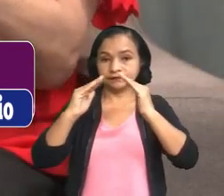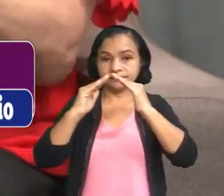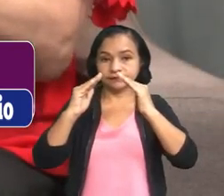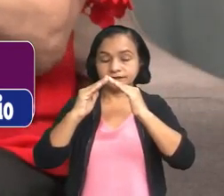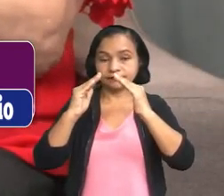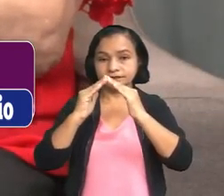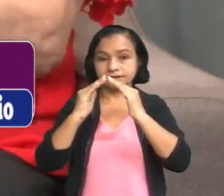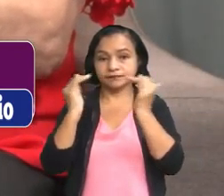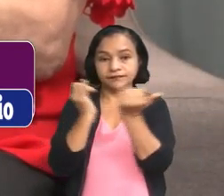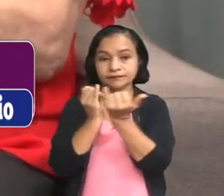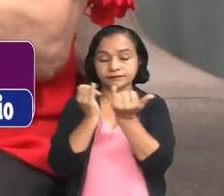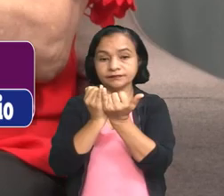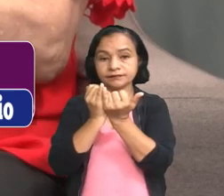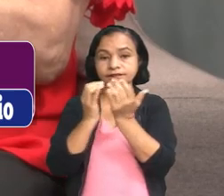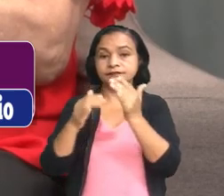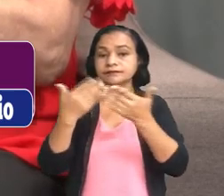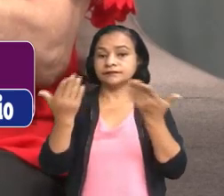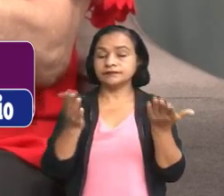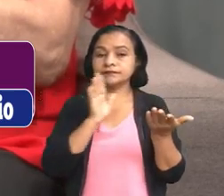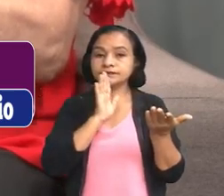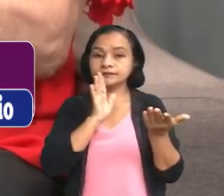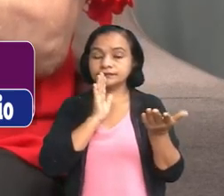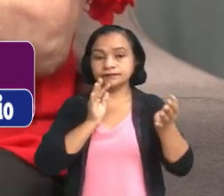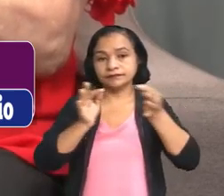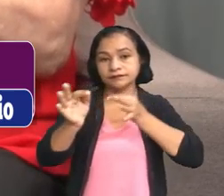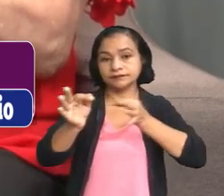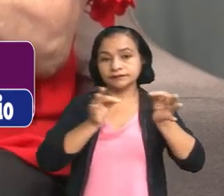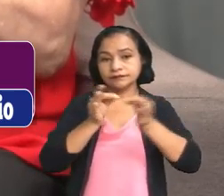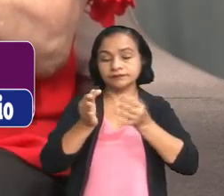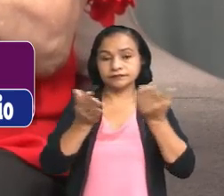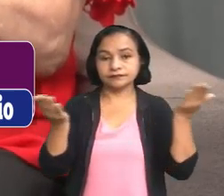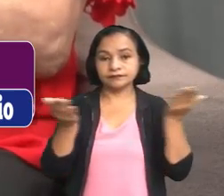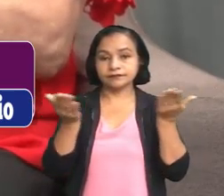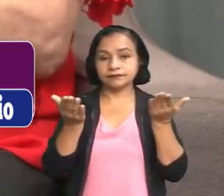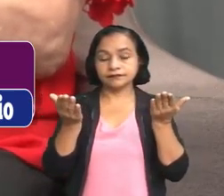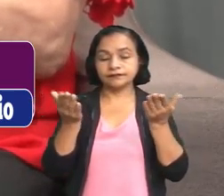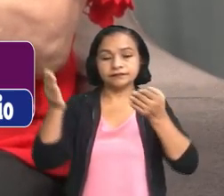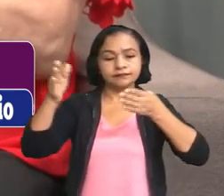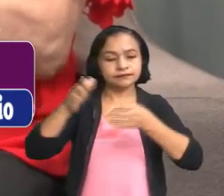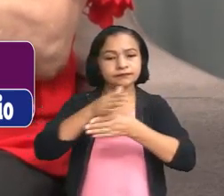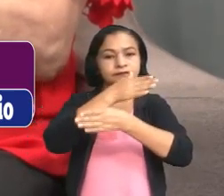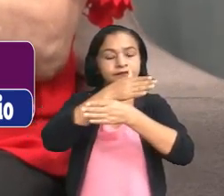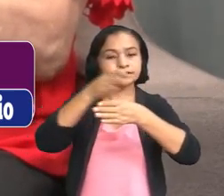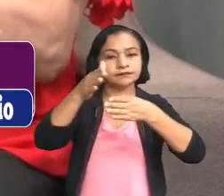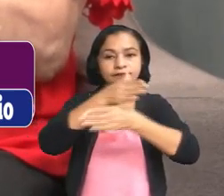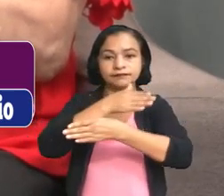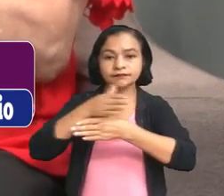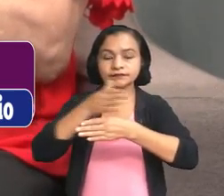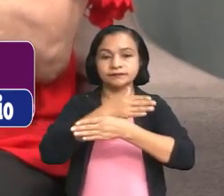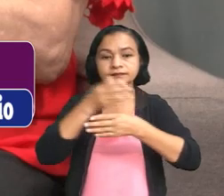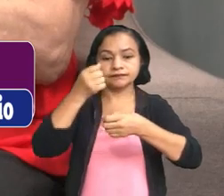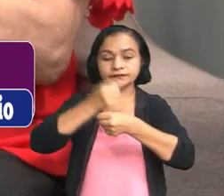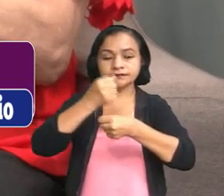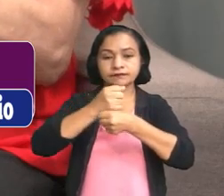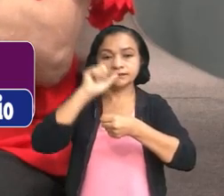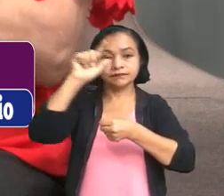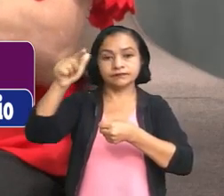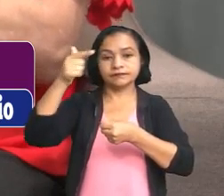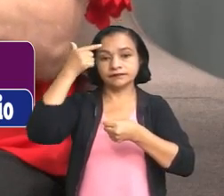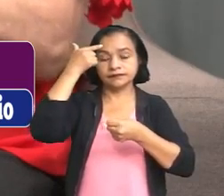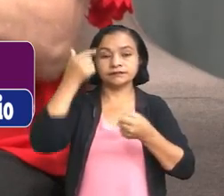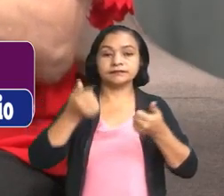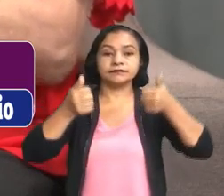pero también fuera de eso estaríamos hablando de los múltiples esfuerzos que se hacen desde el gobierno para